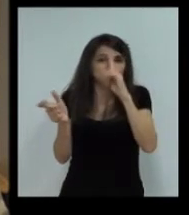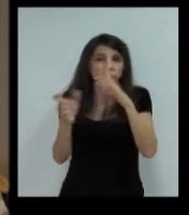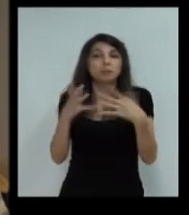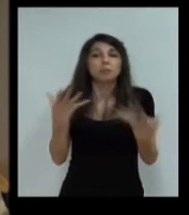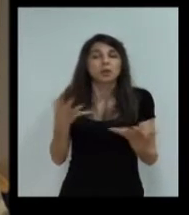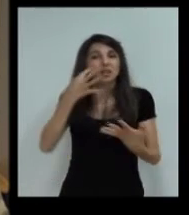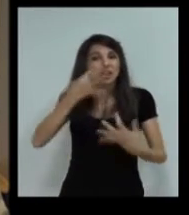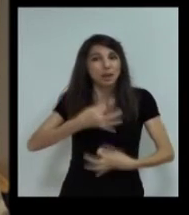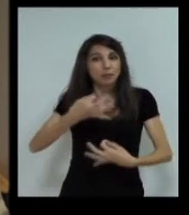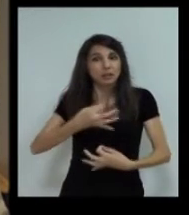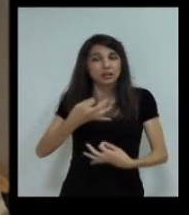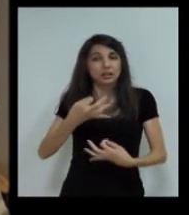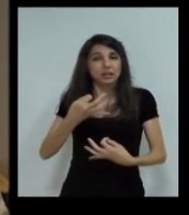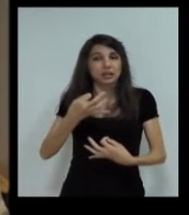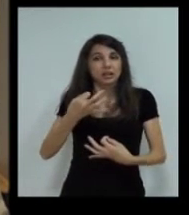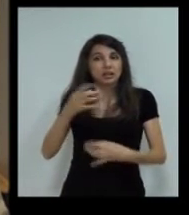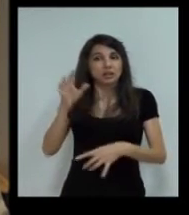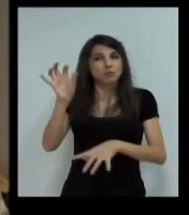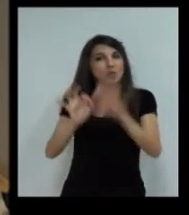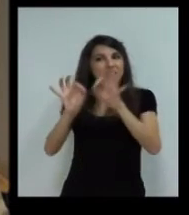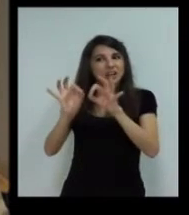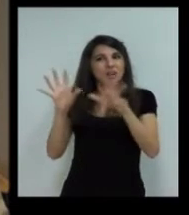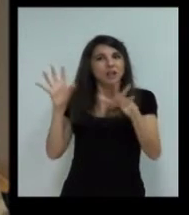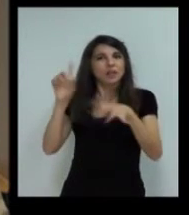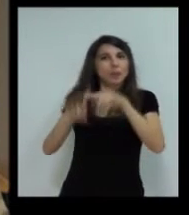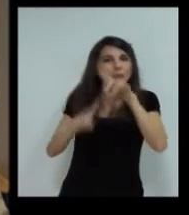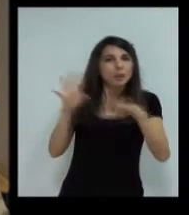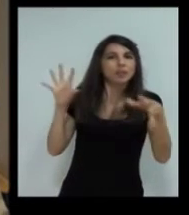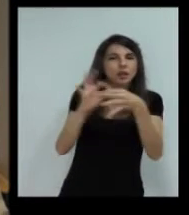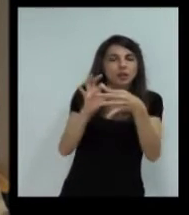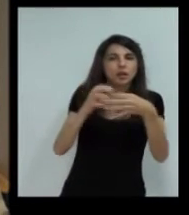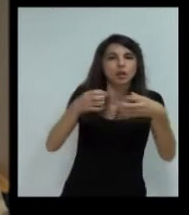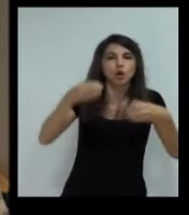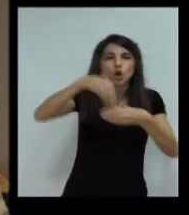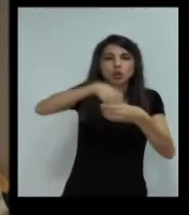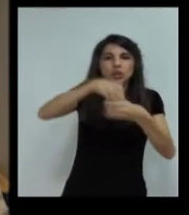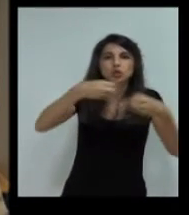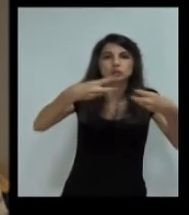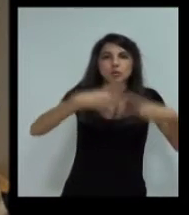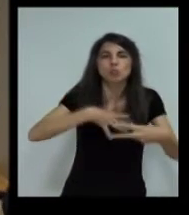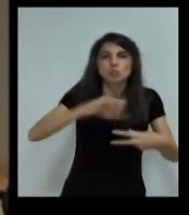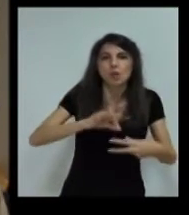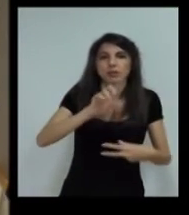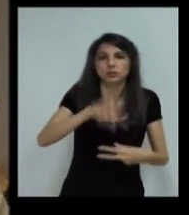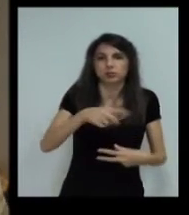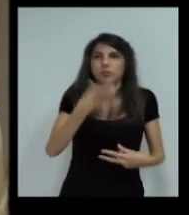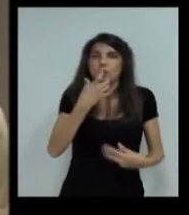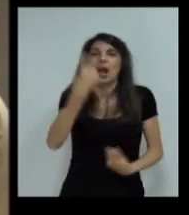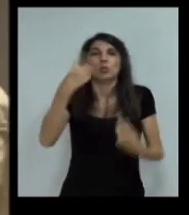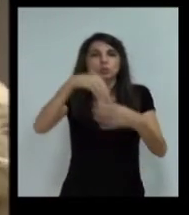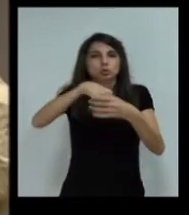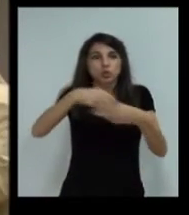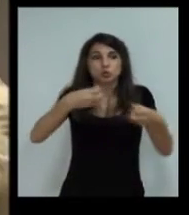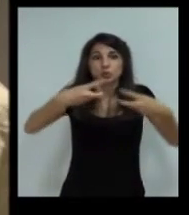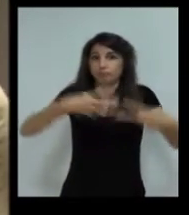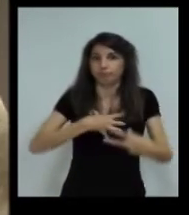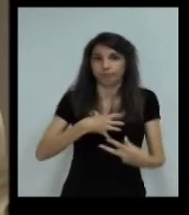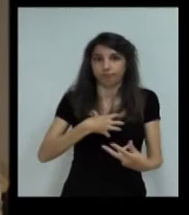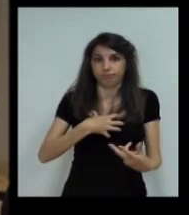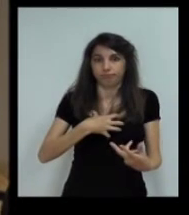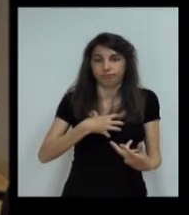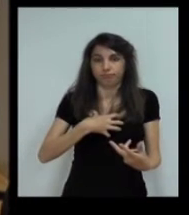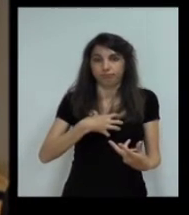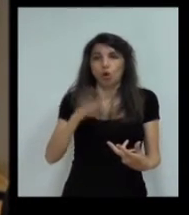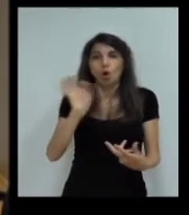sería sobre el contenido que se puede subtitular. Por ejemplo, hay contenidos que no se pueden subtitular y contenidos que además, en vuestro